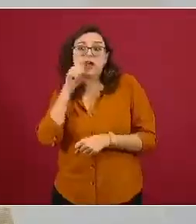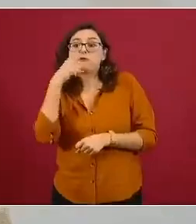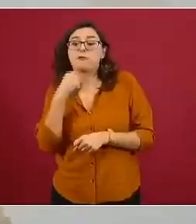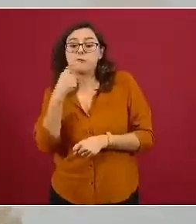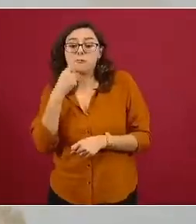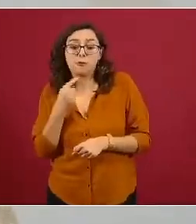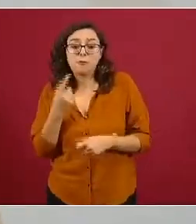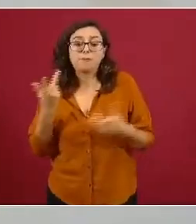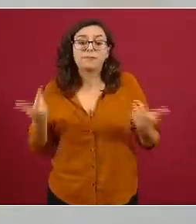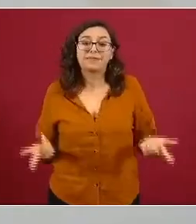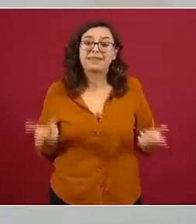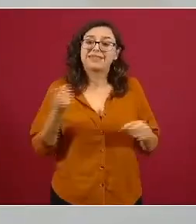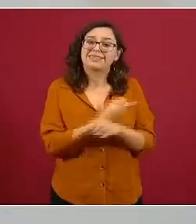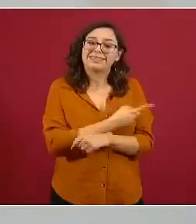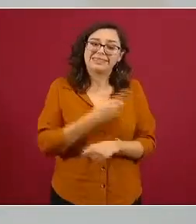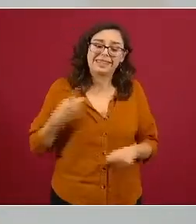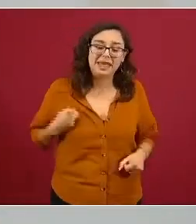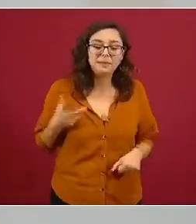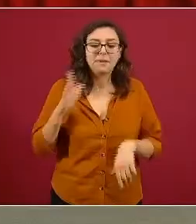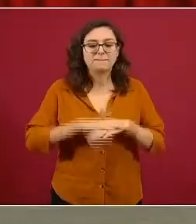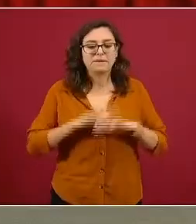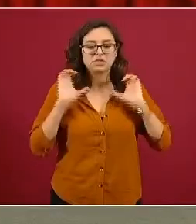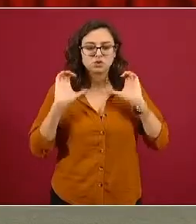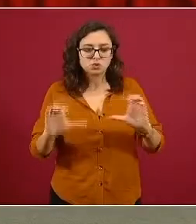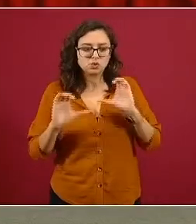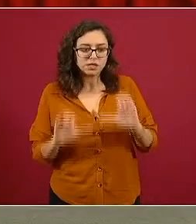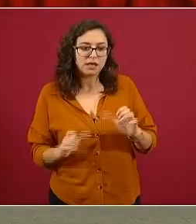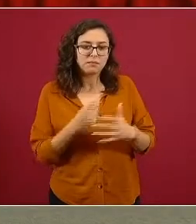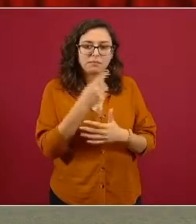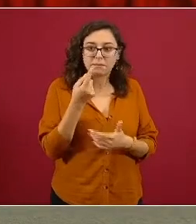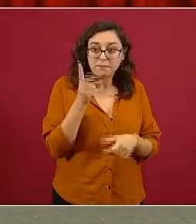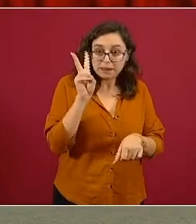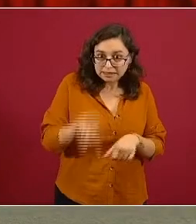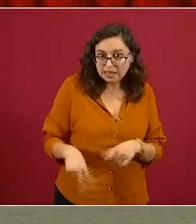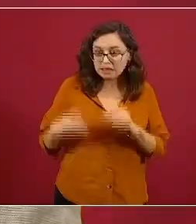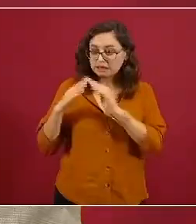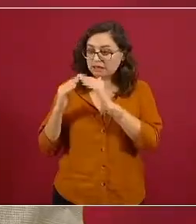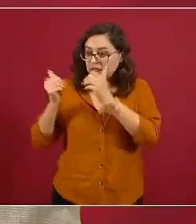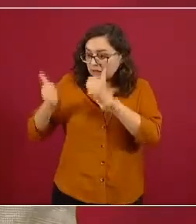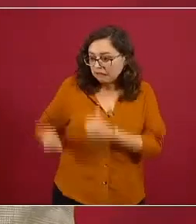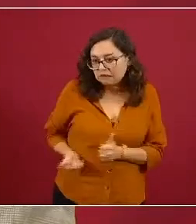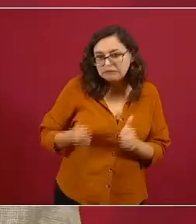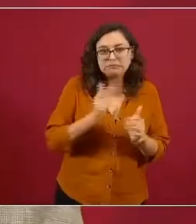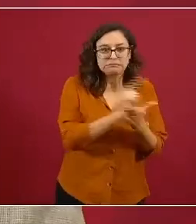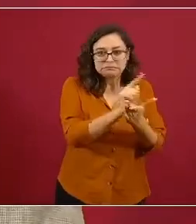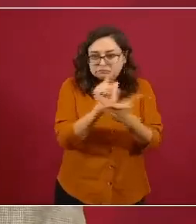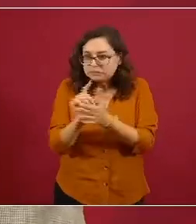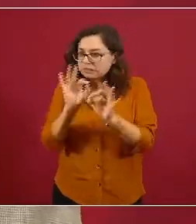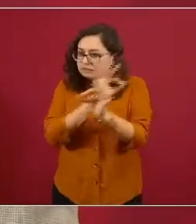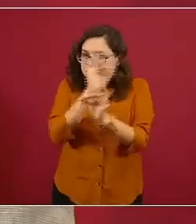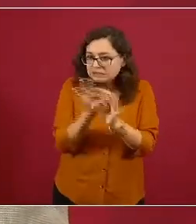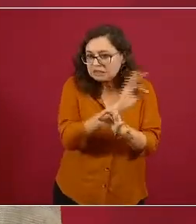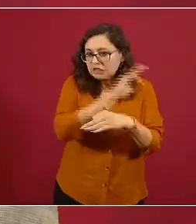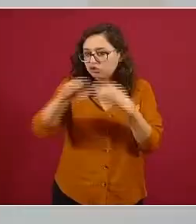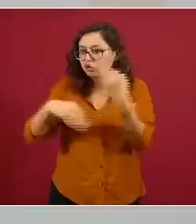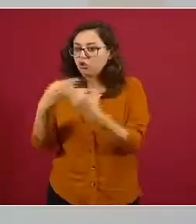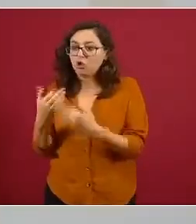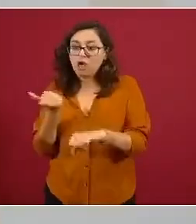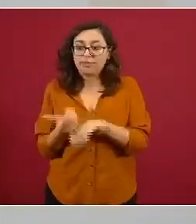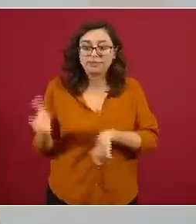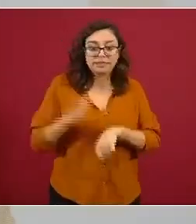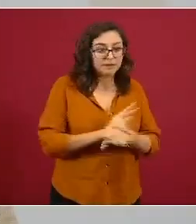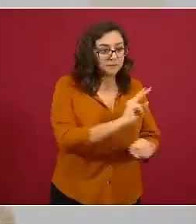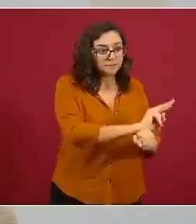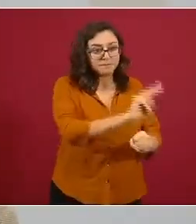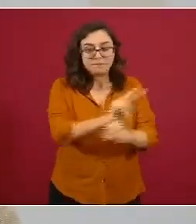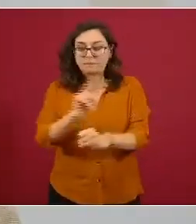COVID? Cuidadosamente evaluar si se está cumpliendo el confinamiento y a través de acciones administrativas vigilar que